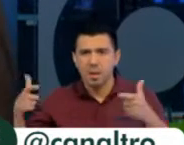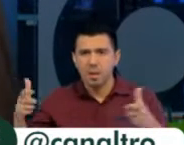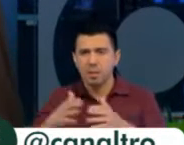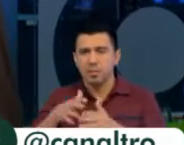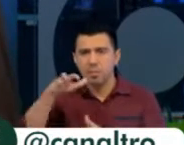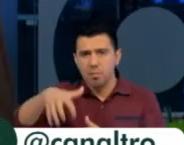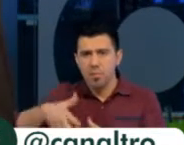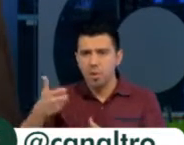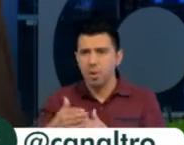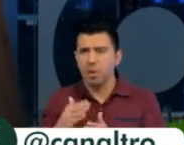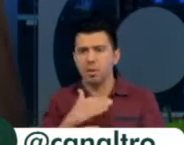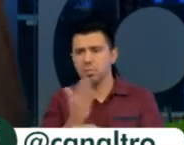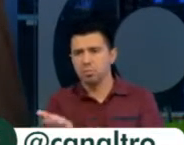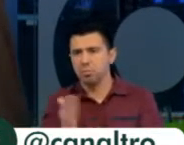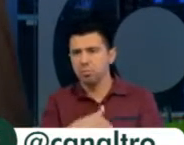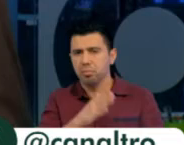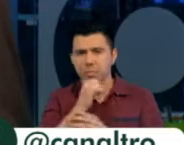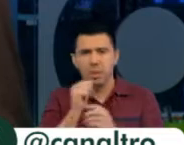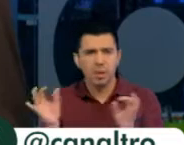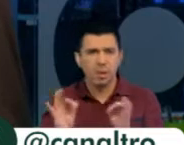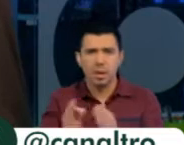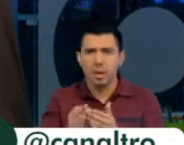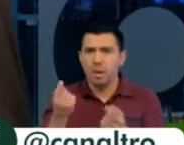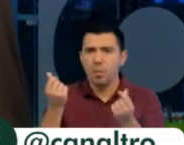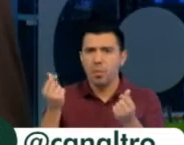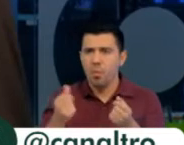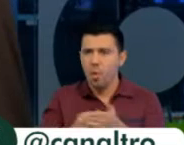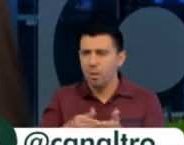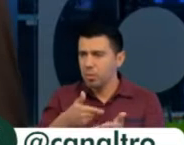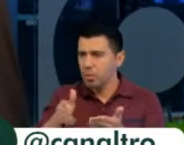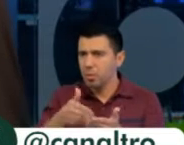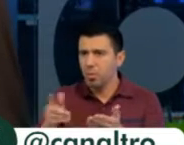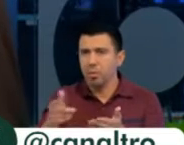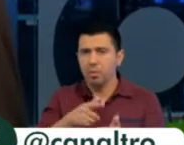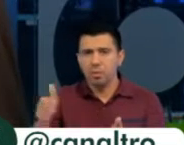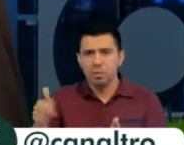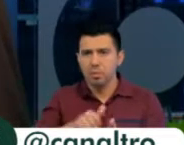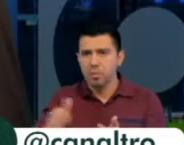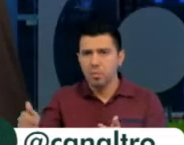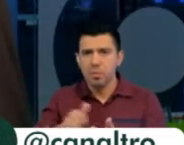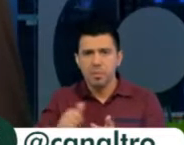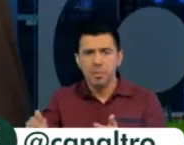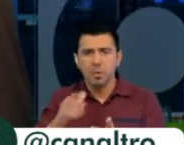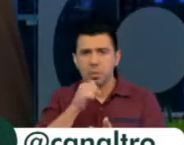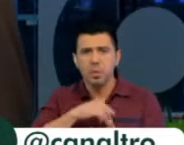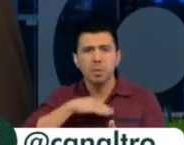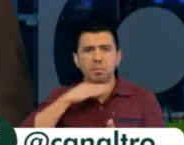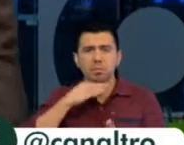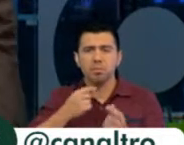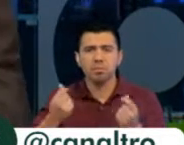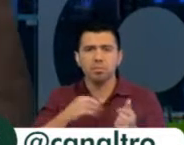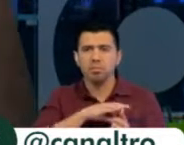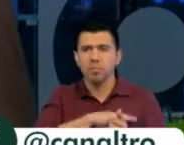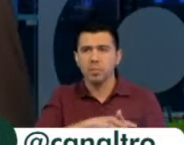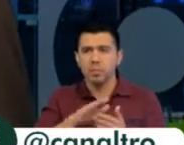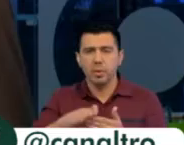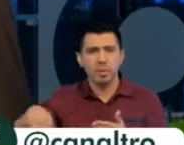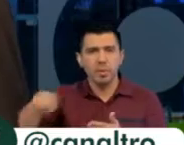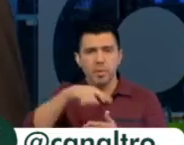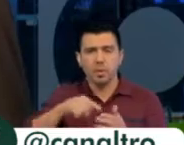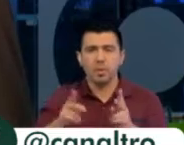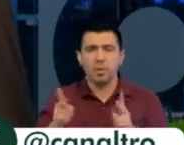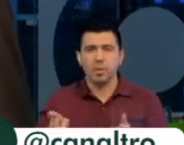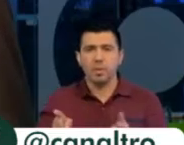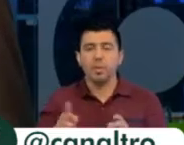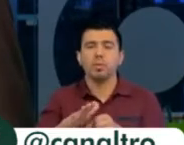no se ha dado. Los precios no compensan los recorridos y no queda utilidad para la gente en la región. Este es el informe